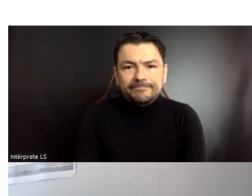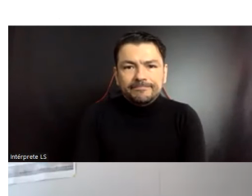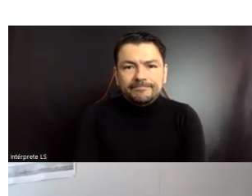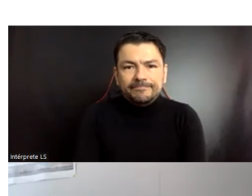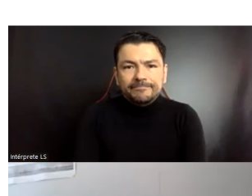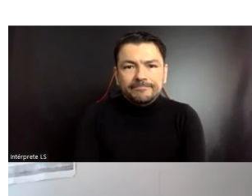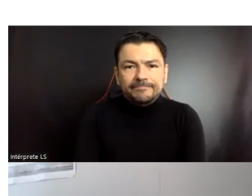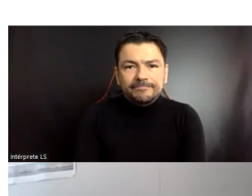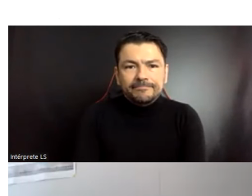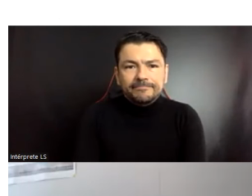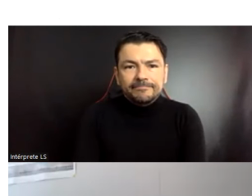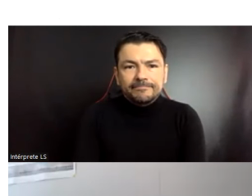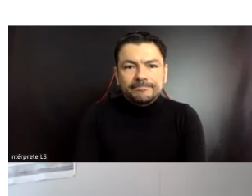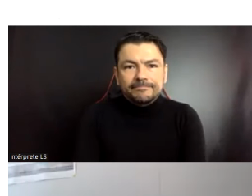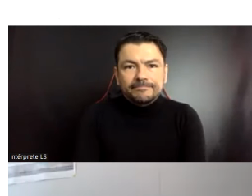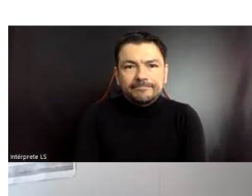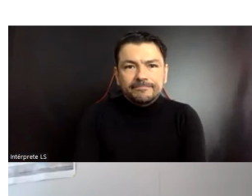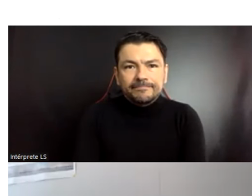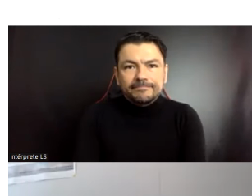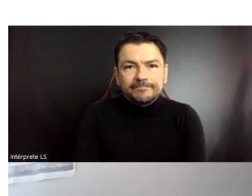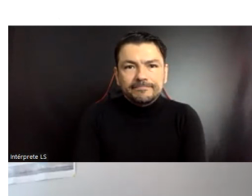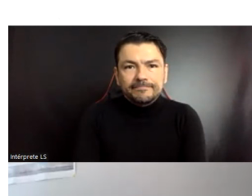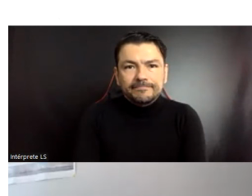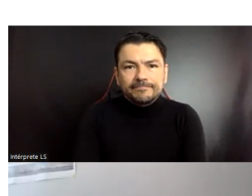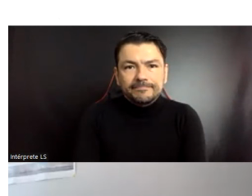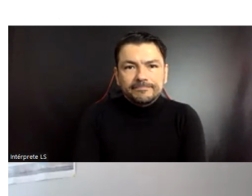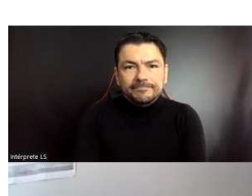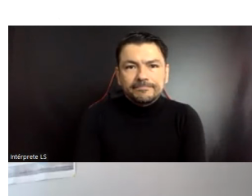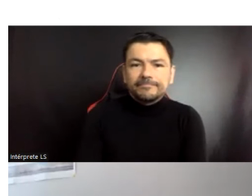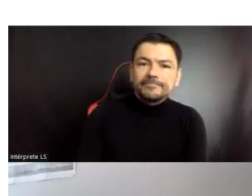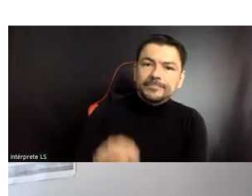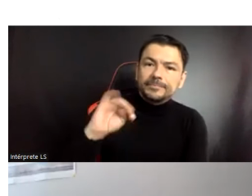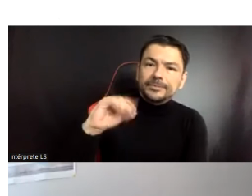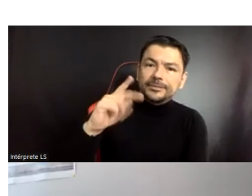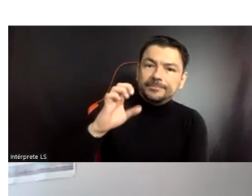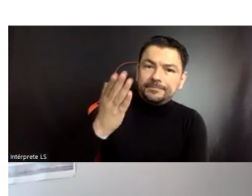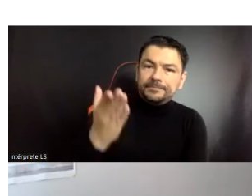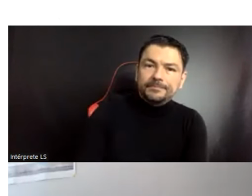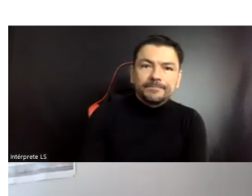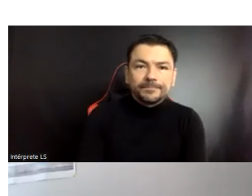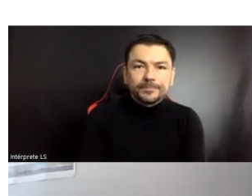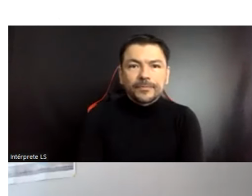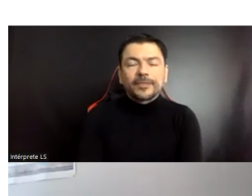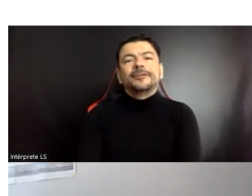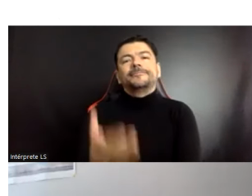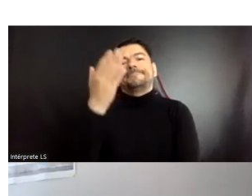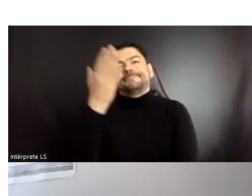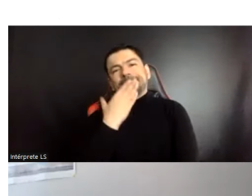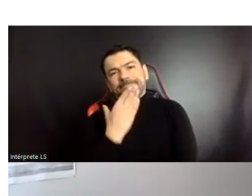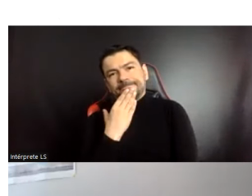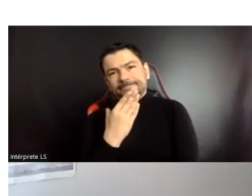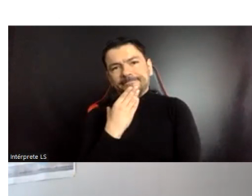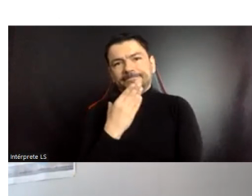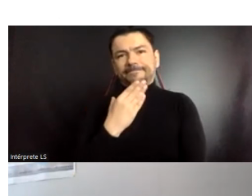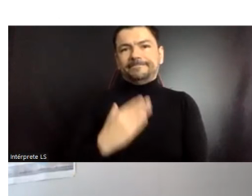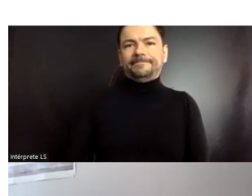Thank you, Sebastian. So I will Thank you so draw us to much. a close. Gracias, I do Sebastián. echo those strong